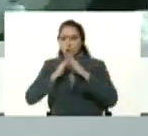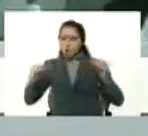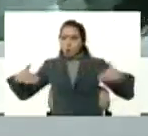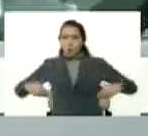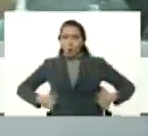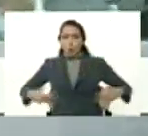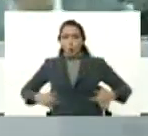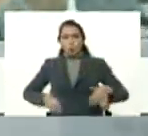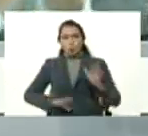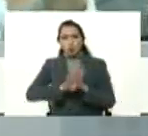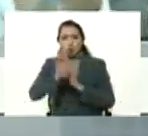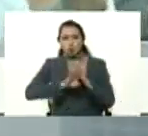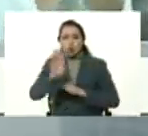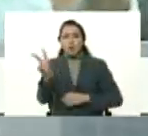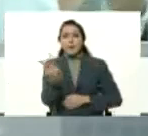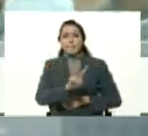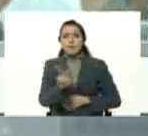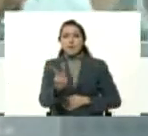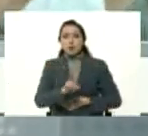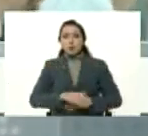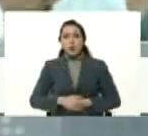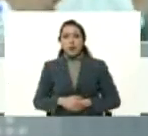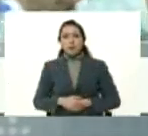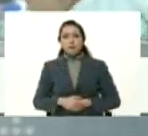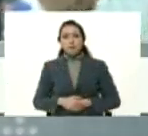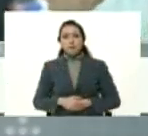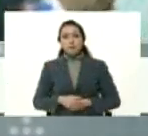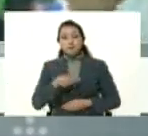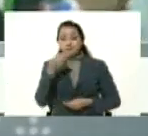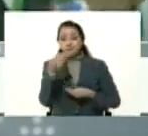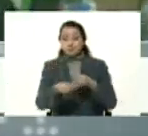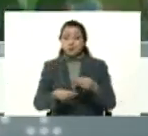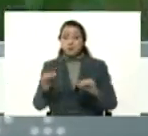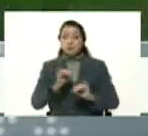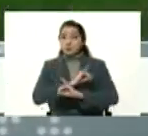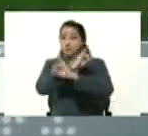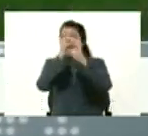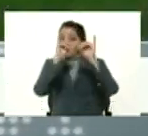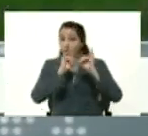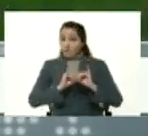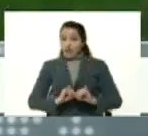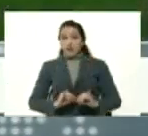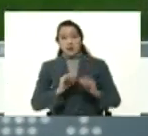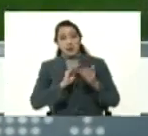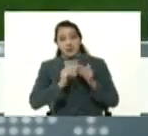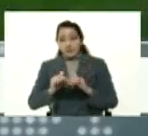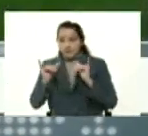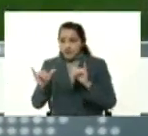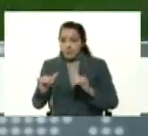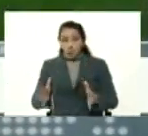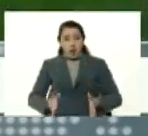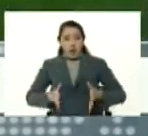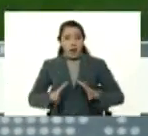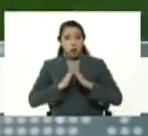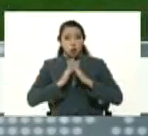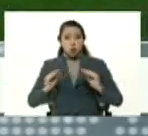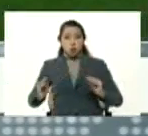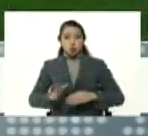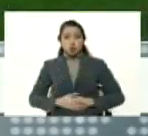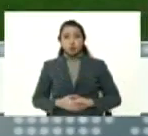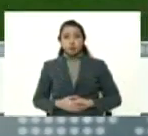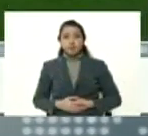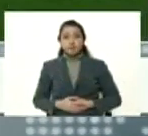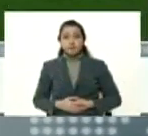esfuerzo productivo de un país en función de la felicidad colectiva. Ganar, ganar.